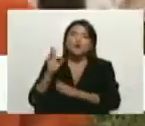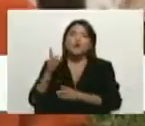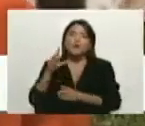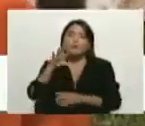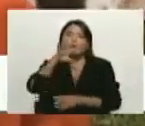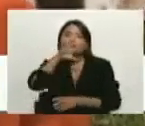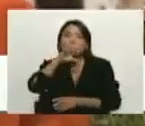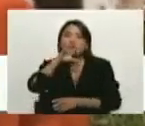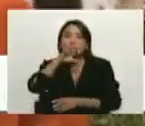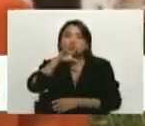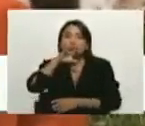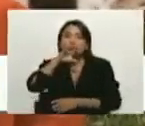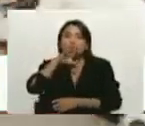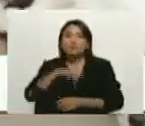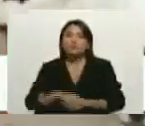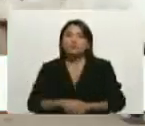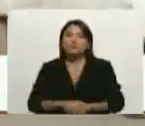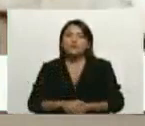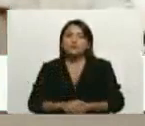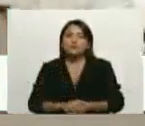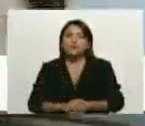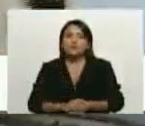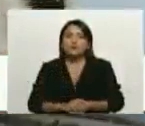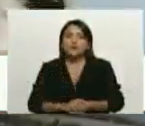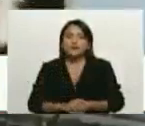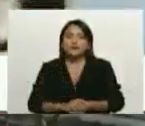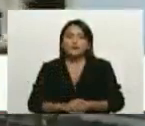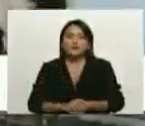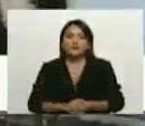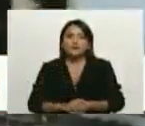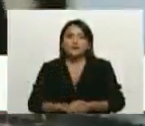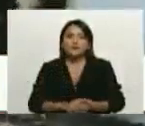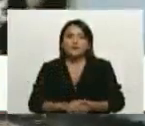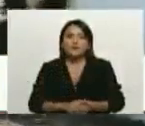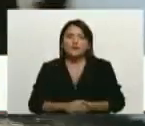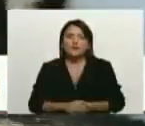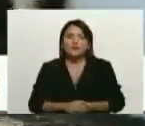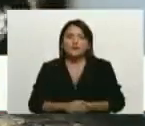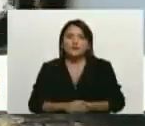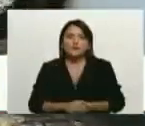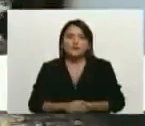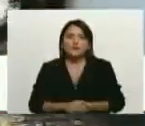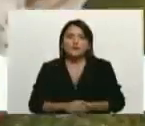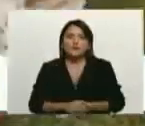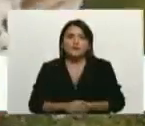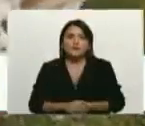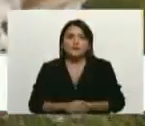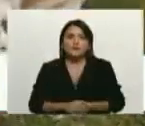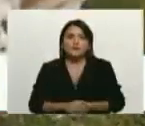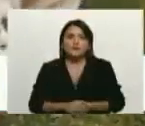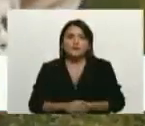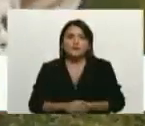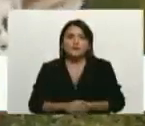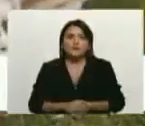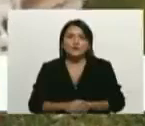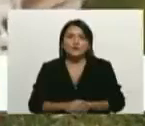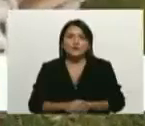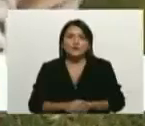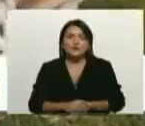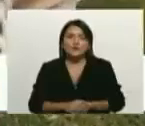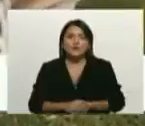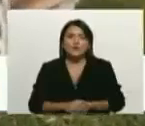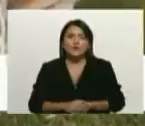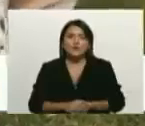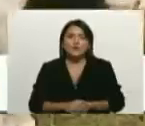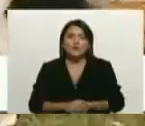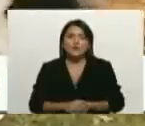venezolana, este ejemplar que ven acá. El perro mucuchí es un perro que remonta de la época de la colonia. Cuando llegaron los españoles acá,